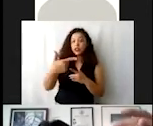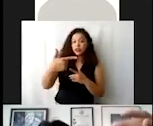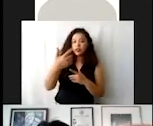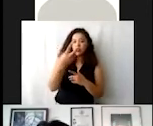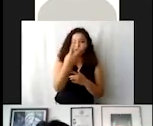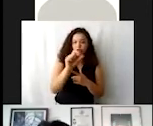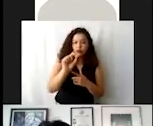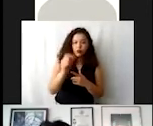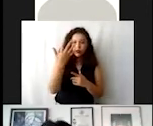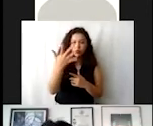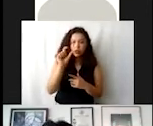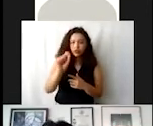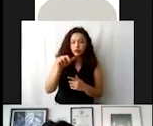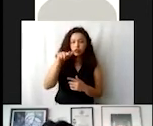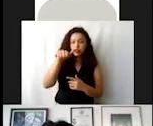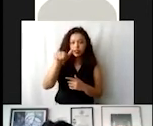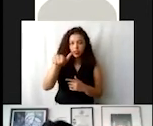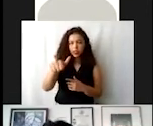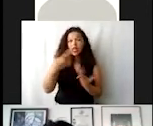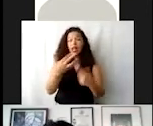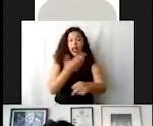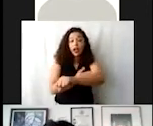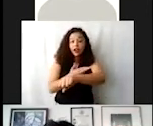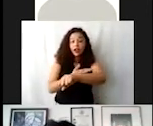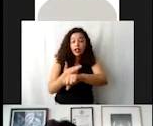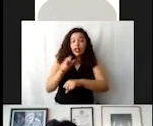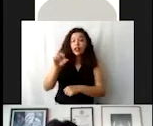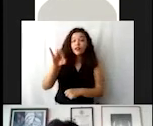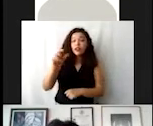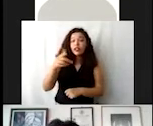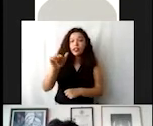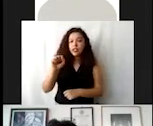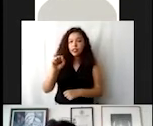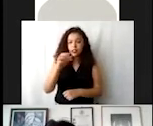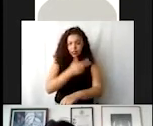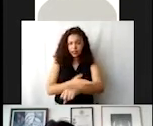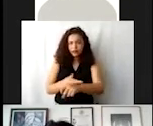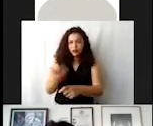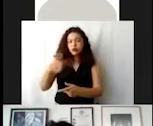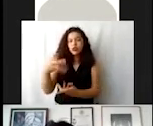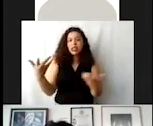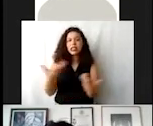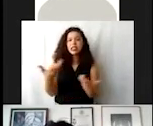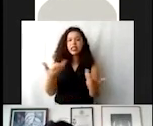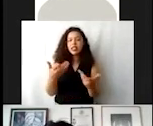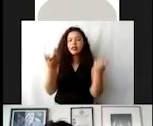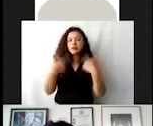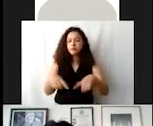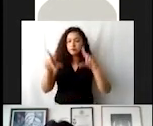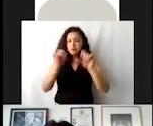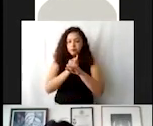encontrar ustedes todas las fichas de trámite de lo que pueden hacer a través del portal,